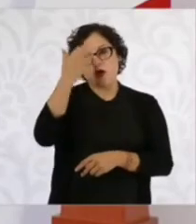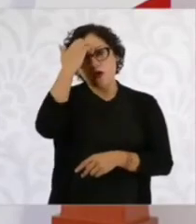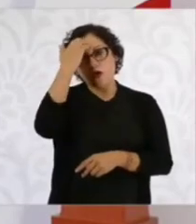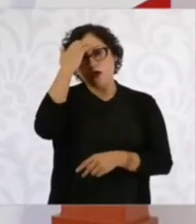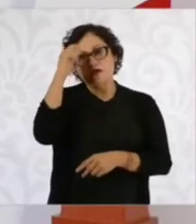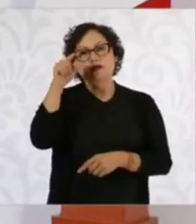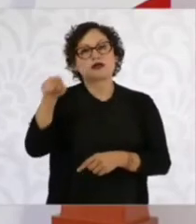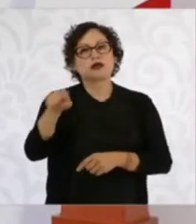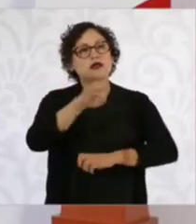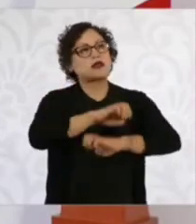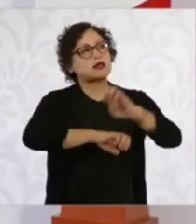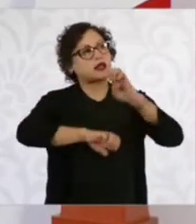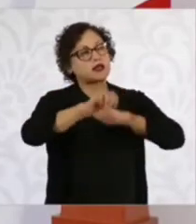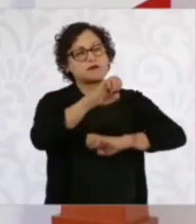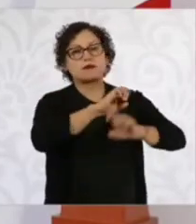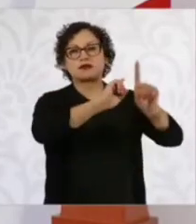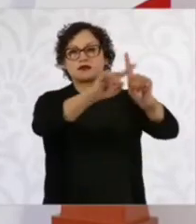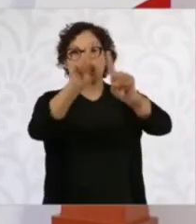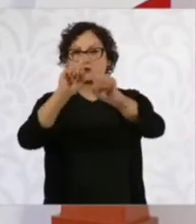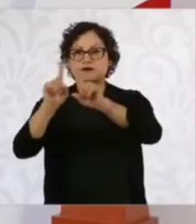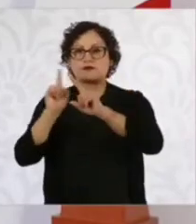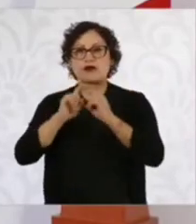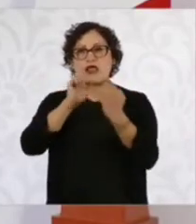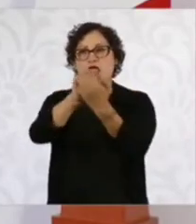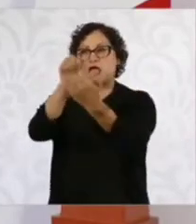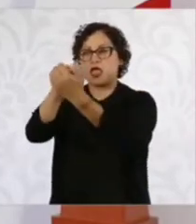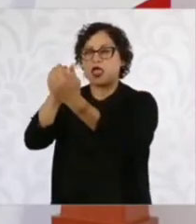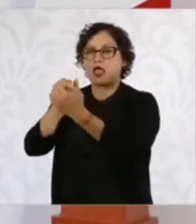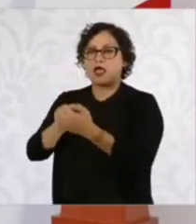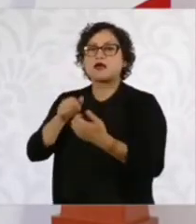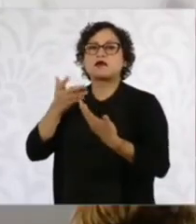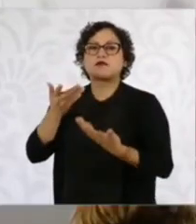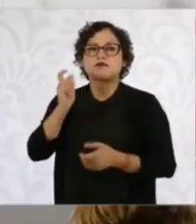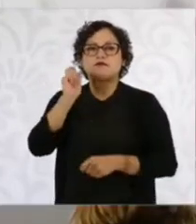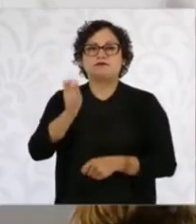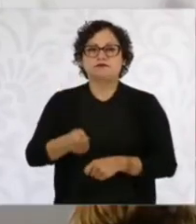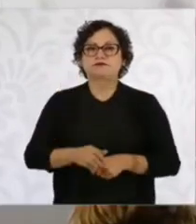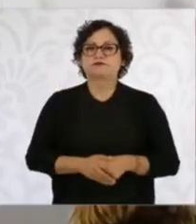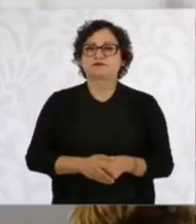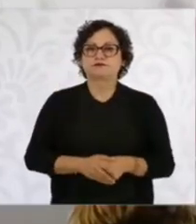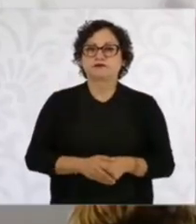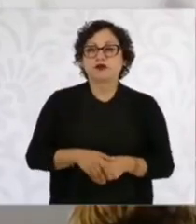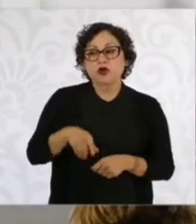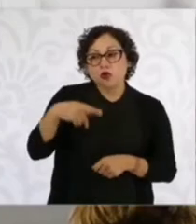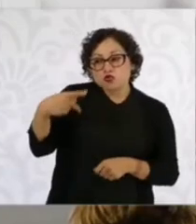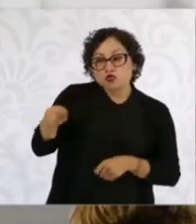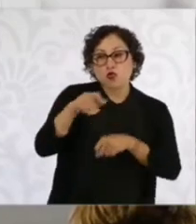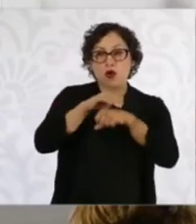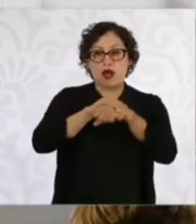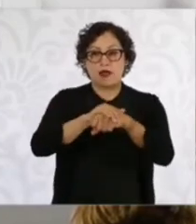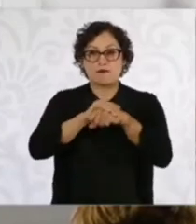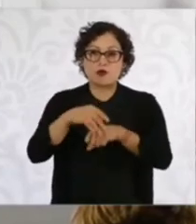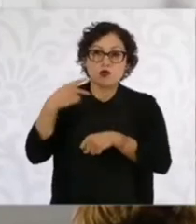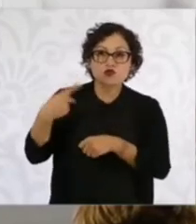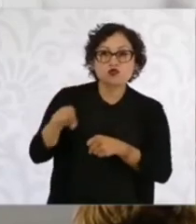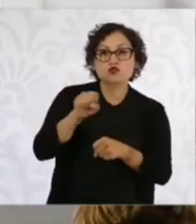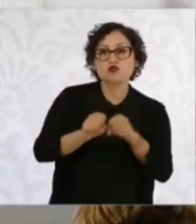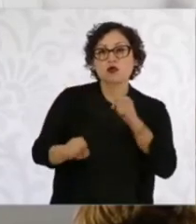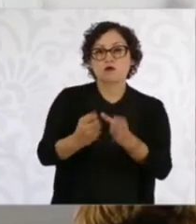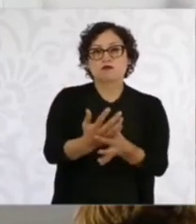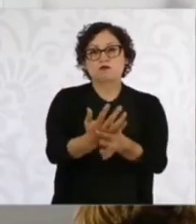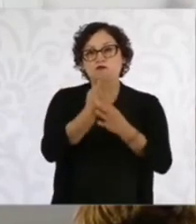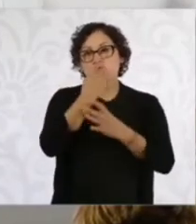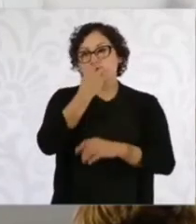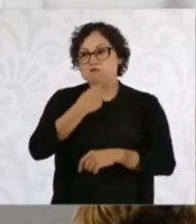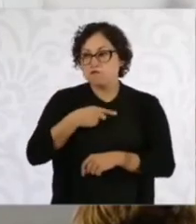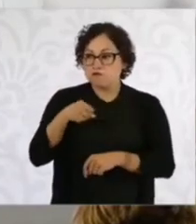empresas extorsionadas revelan. Un amigo suyo y sobrino mío me relató que dejó de trabajar con él